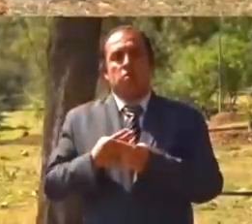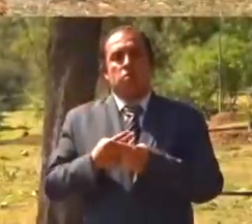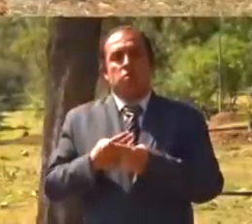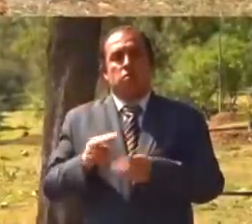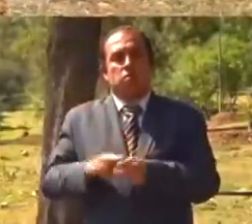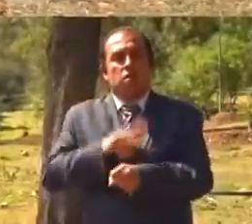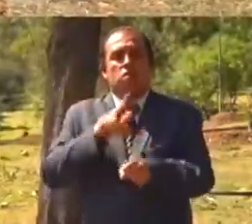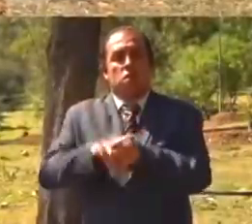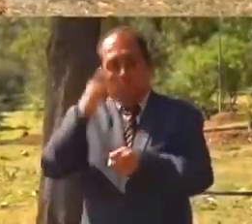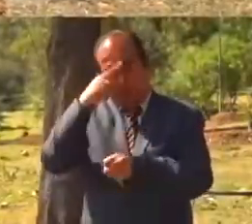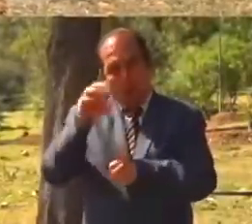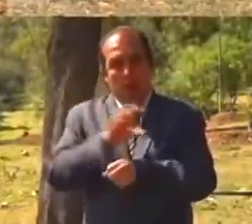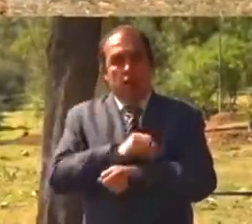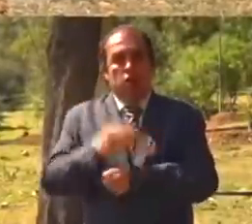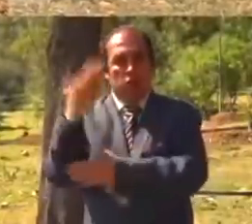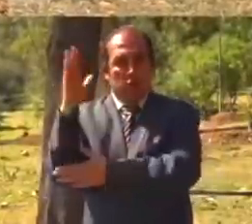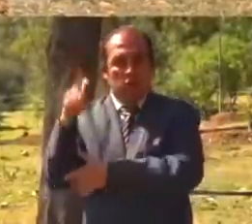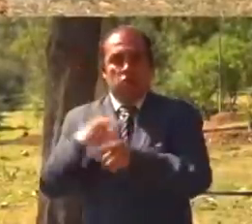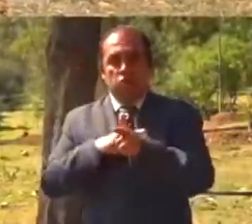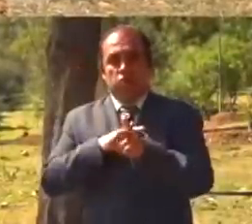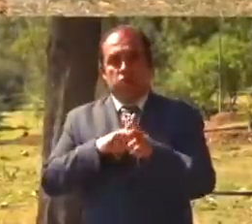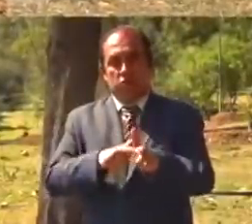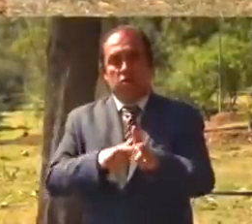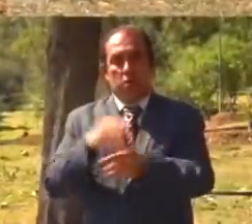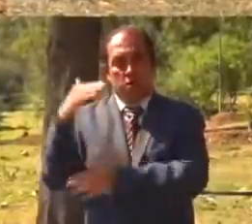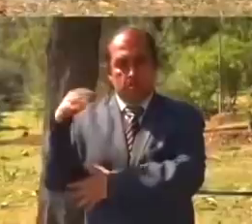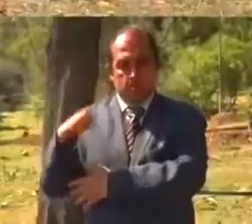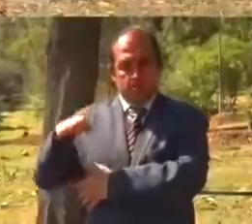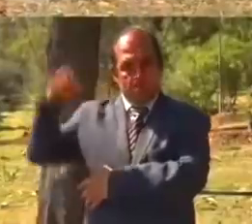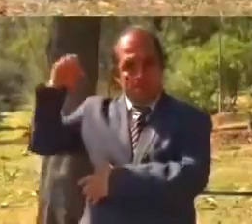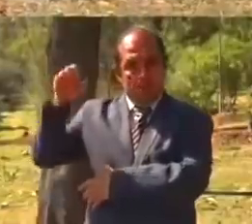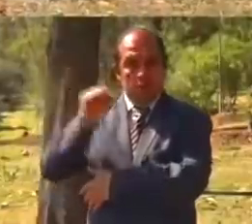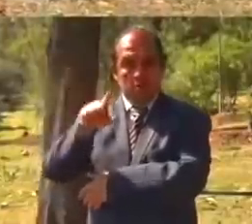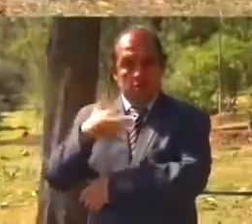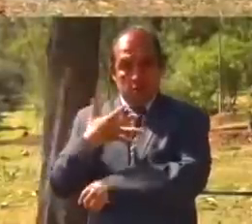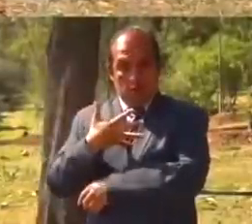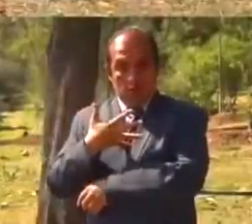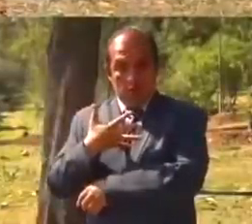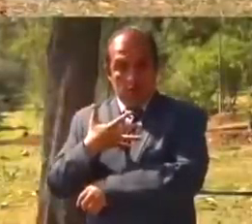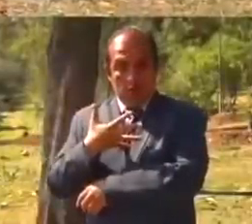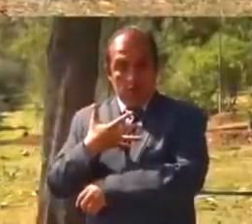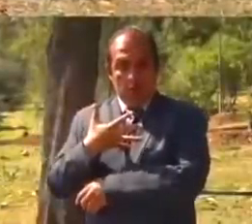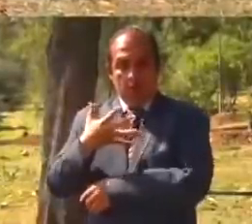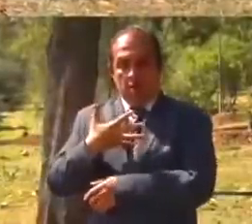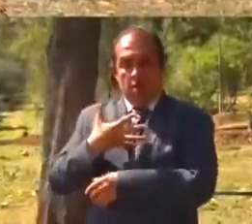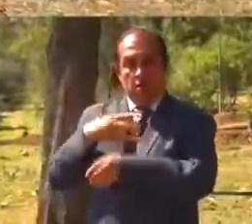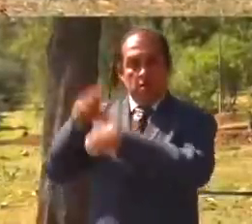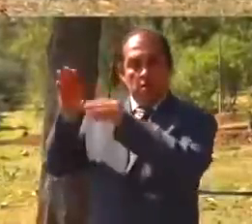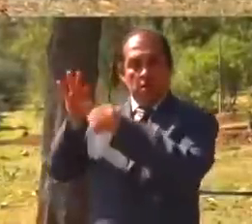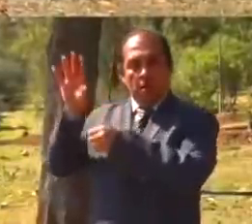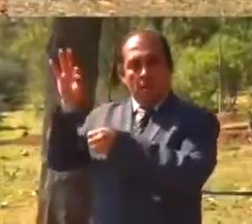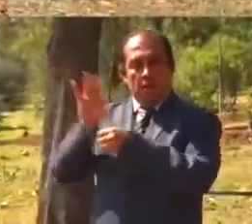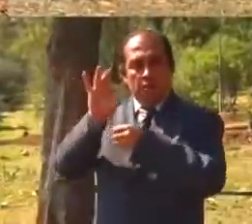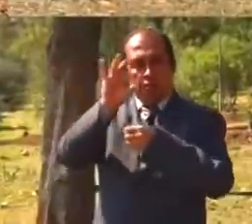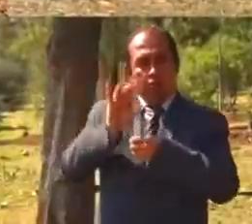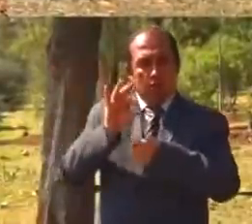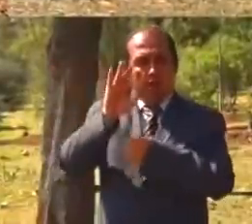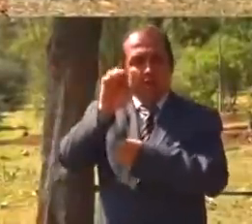sembrando puedan crecer. Asimismo, se van a colectar semillas del propio bosque que van a